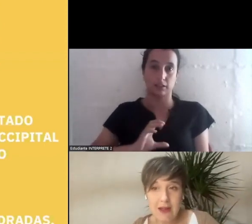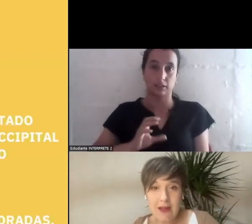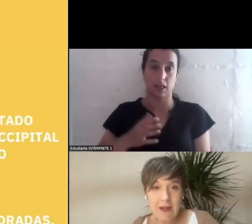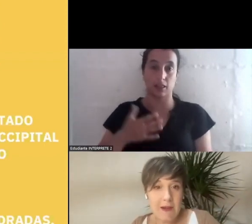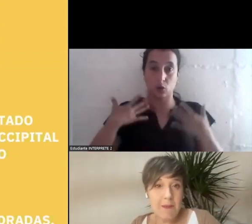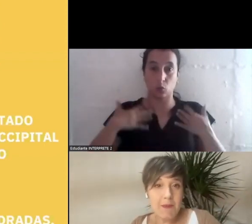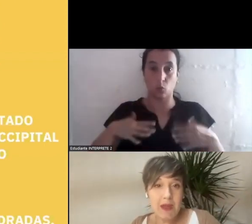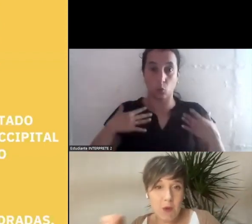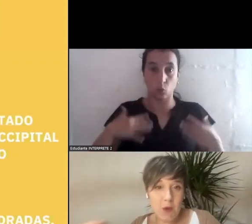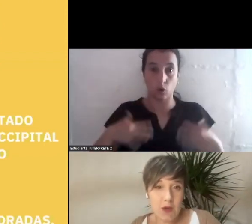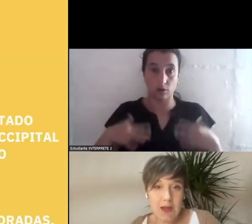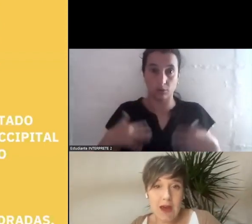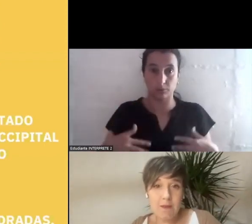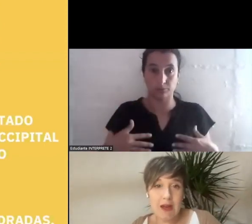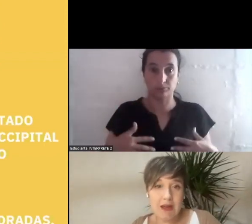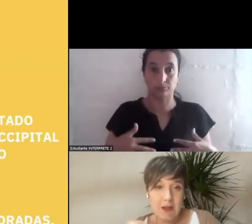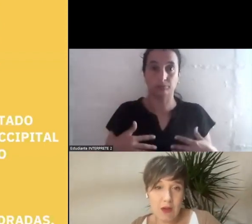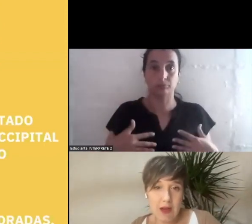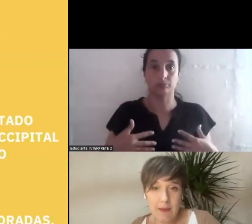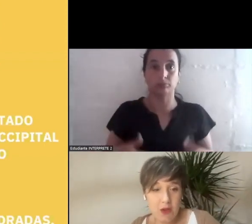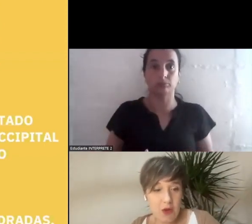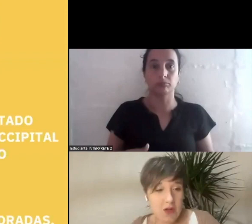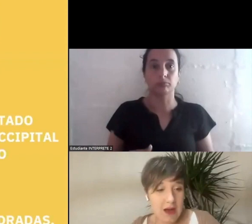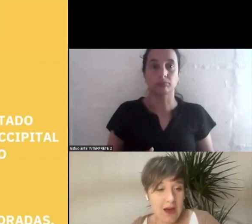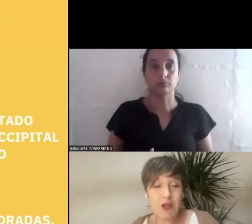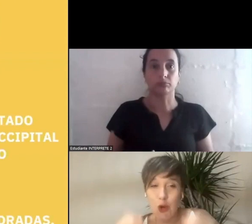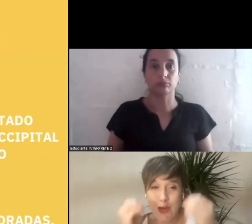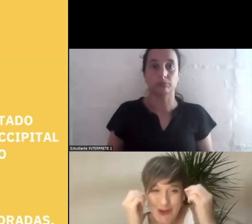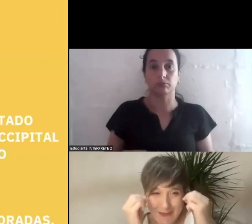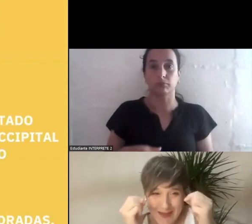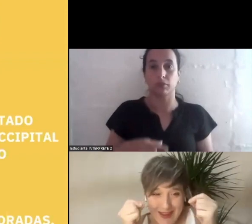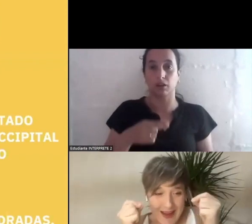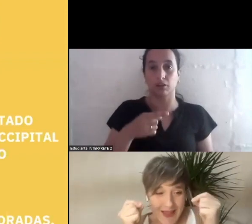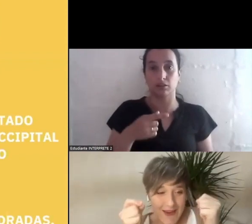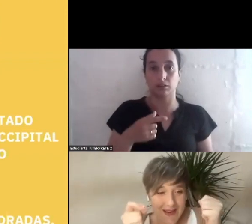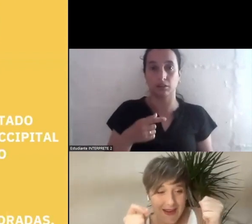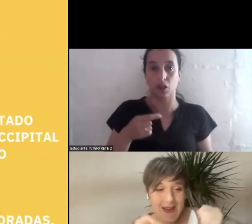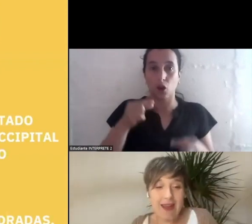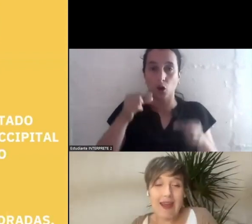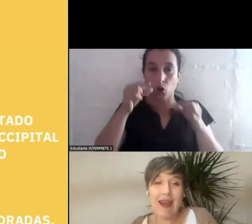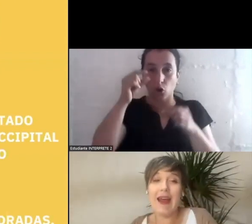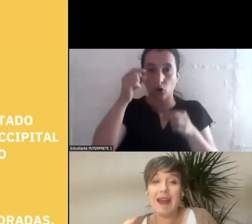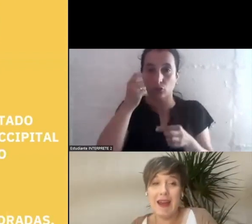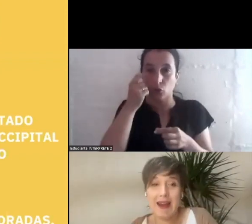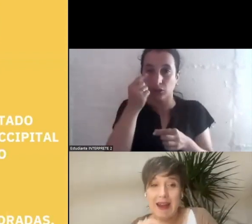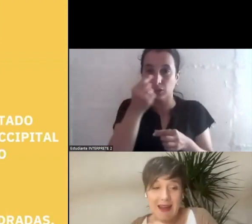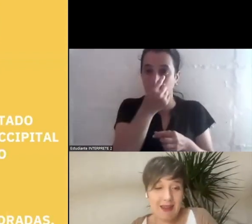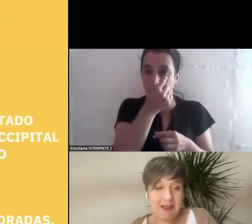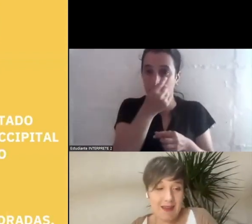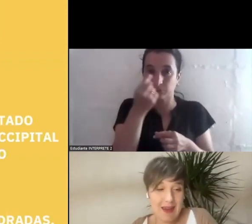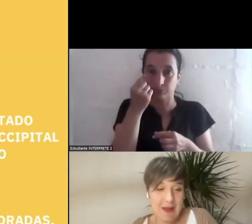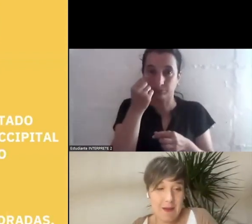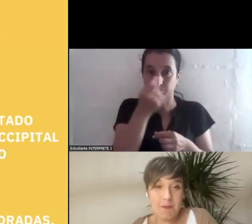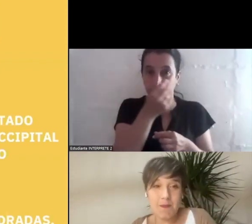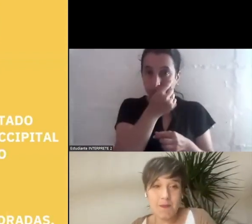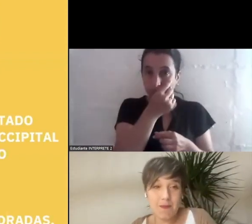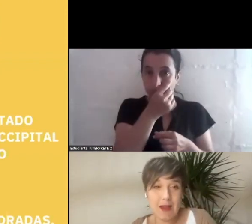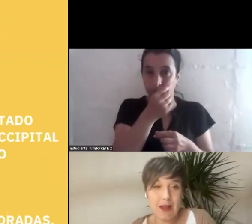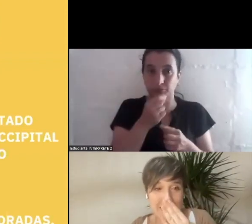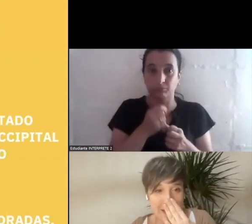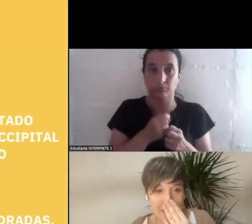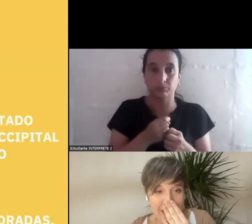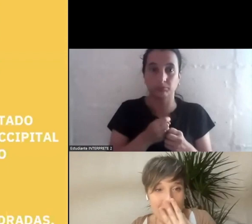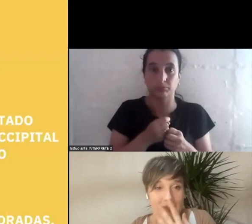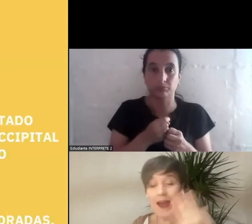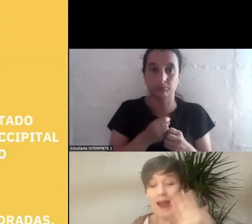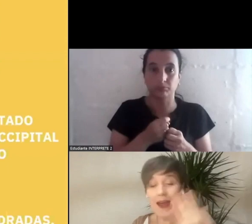todas. Hipotonía, hiperlaxitud ligamentosa, esos ojitos almendrados, la nariz